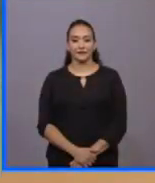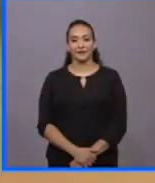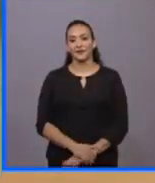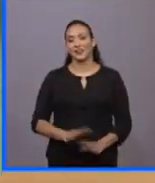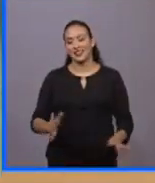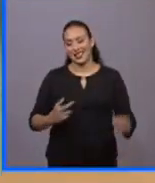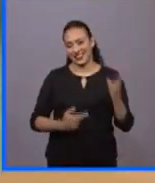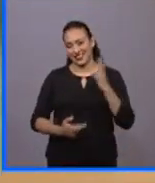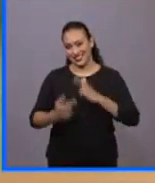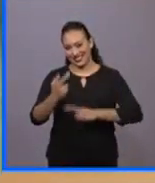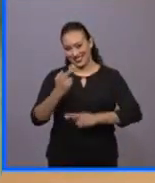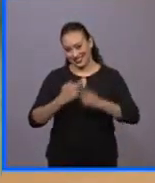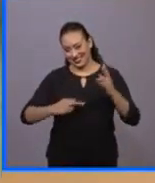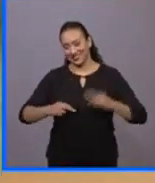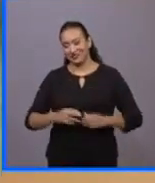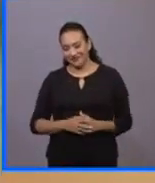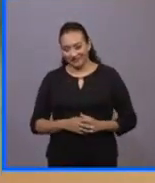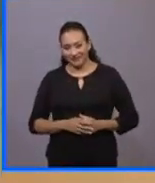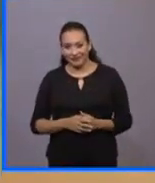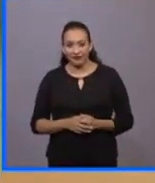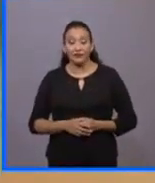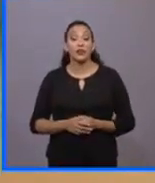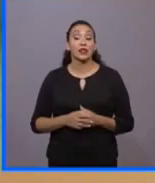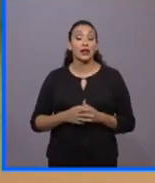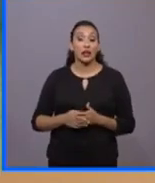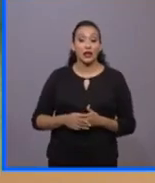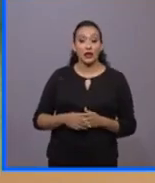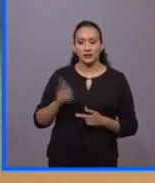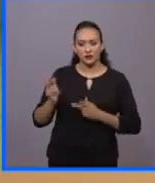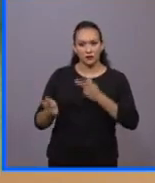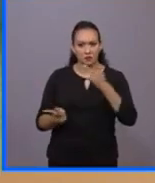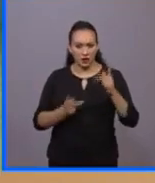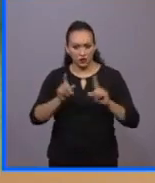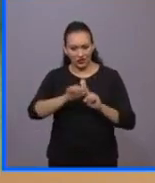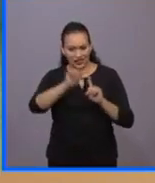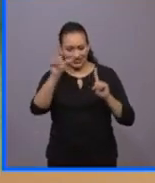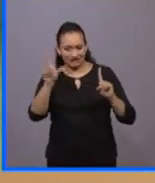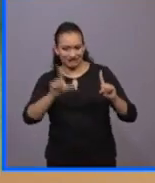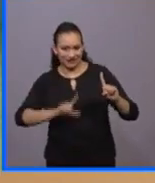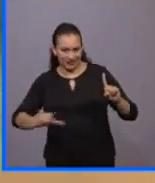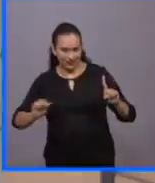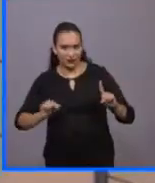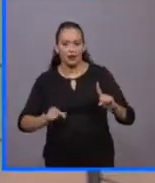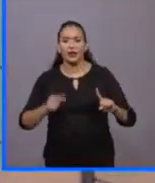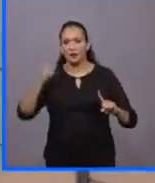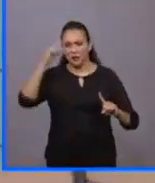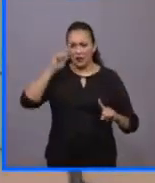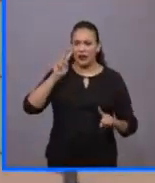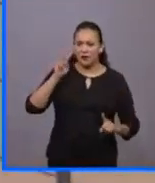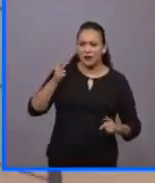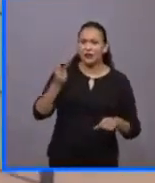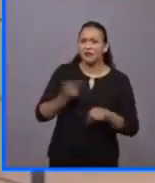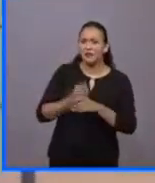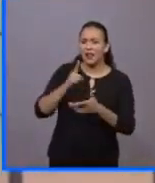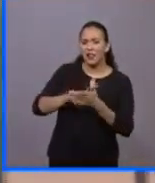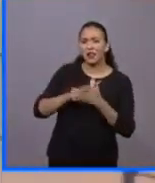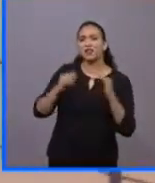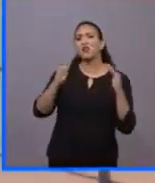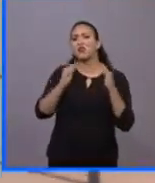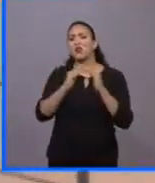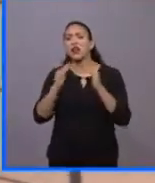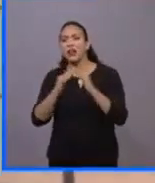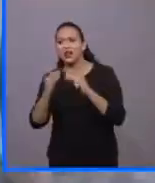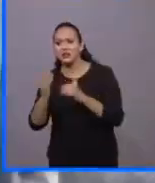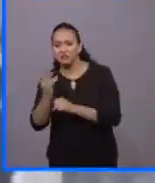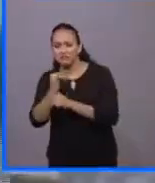Ya estamos de regreso con más noticias. De acuerdo con la encuesta nacional sobre las dinámicas de las relaciones en los hogares del INEGI,